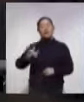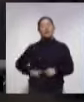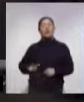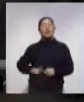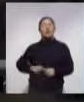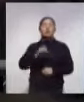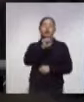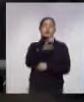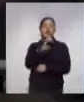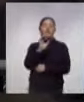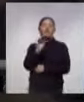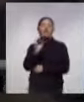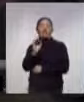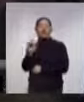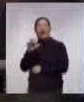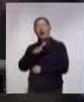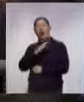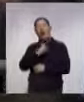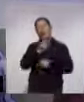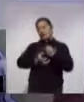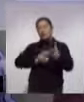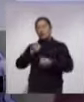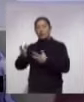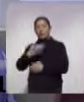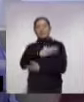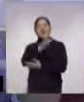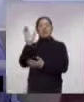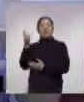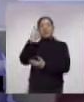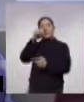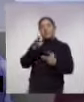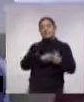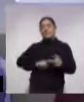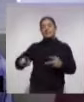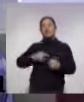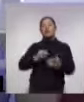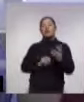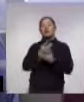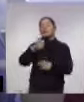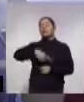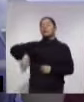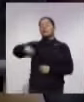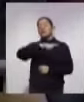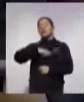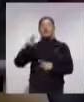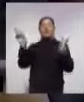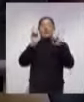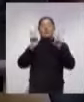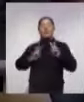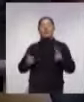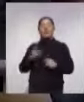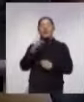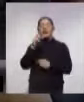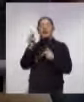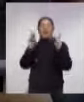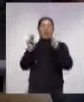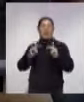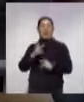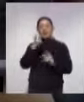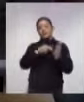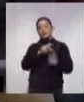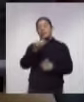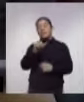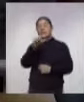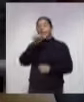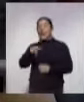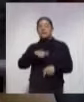CEFOA, brindan las facilidades a las mujeres y hombres del campo para dar inicio al nuevo ciclo agrícola primavera-verano 2020 y así mantener la